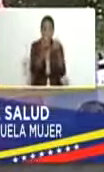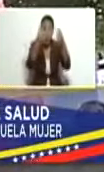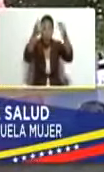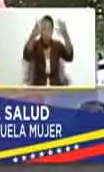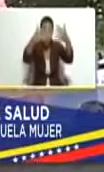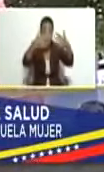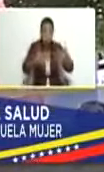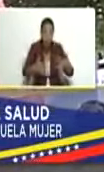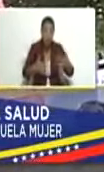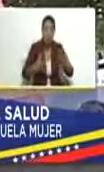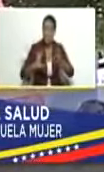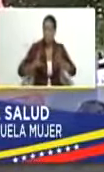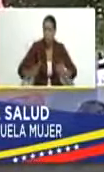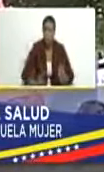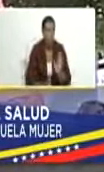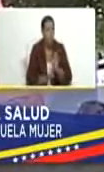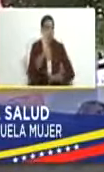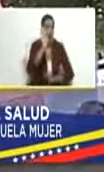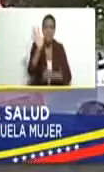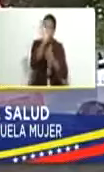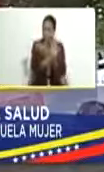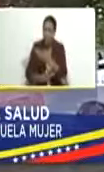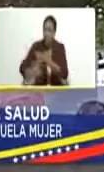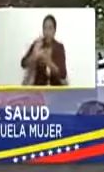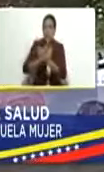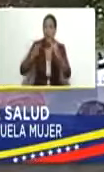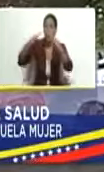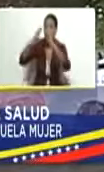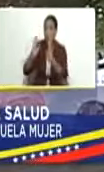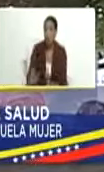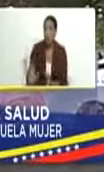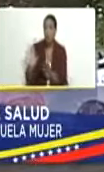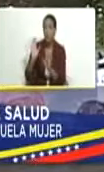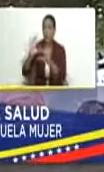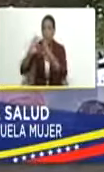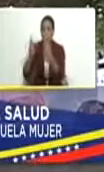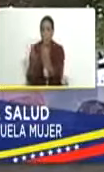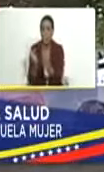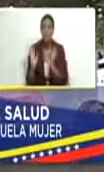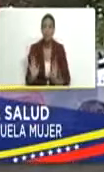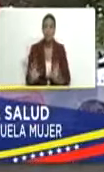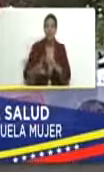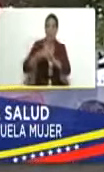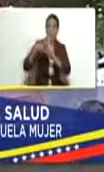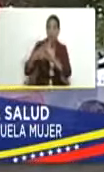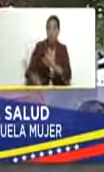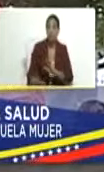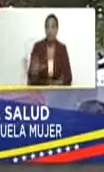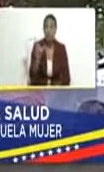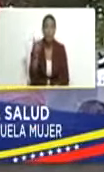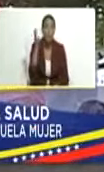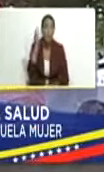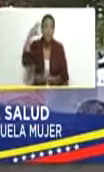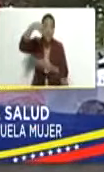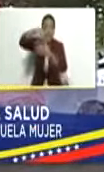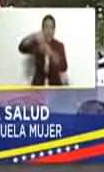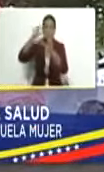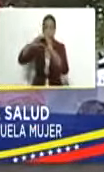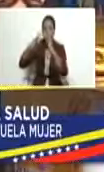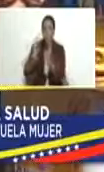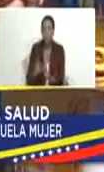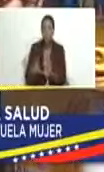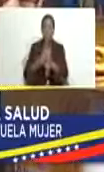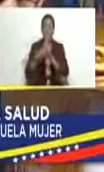para recuperar y proteger a la mujer y a su hogar. Es para proteger los derechos, recuperar